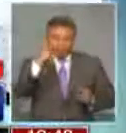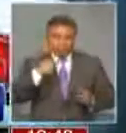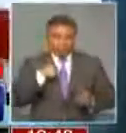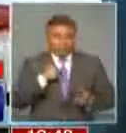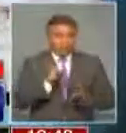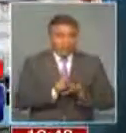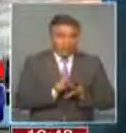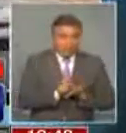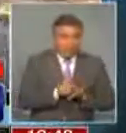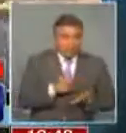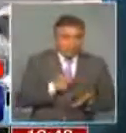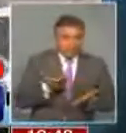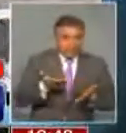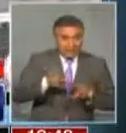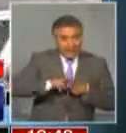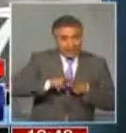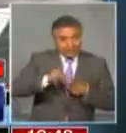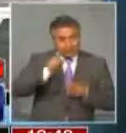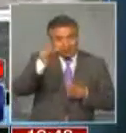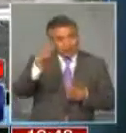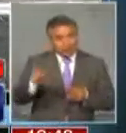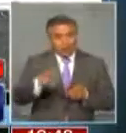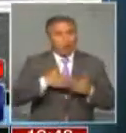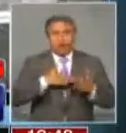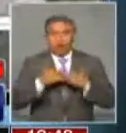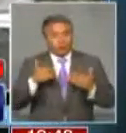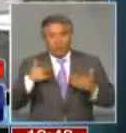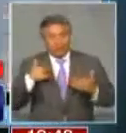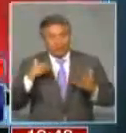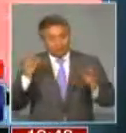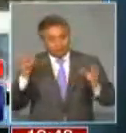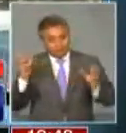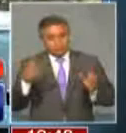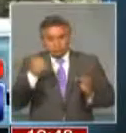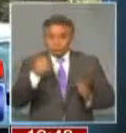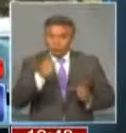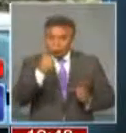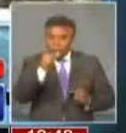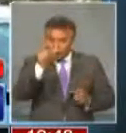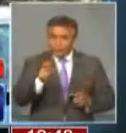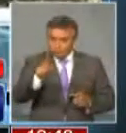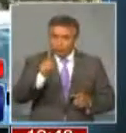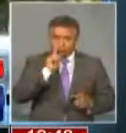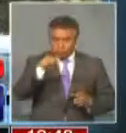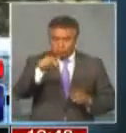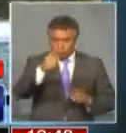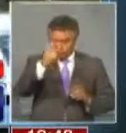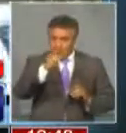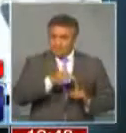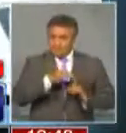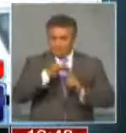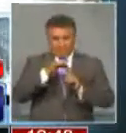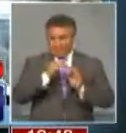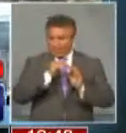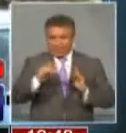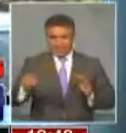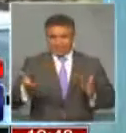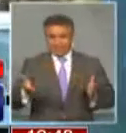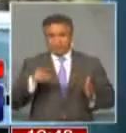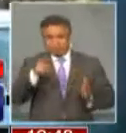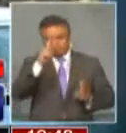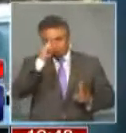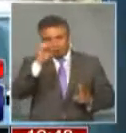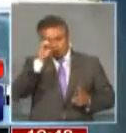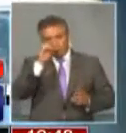diputado y yo no puedo saber qué es lo que hace una persona ni dónde se encuentra. Claro, pero es una persona que está hoy día en primera línea de la